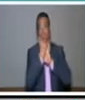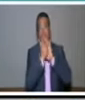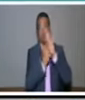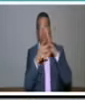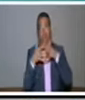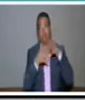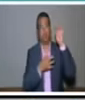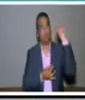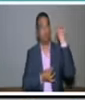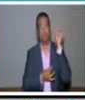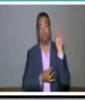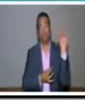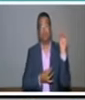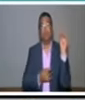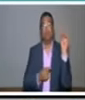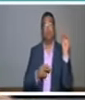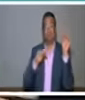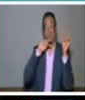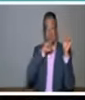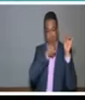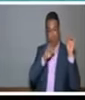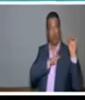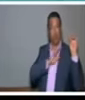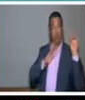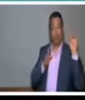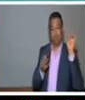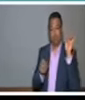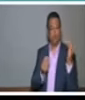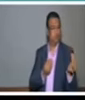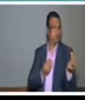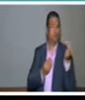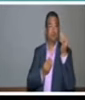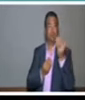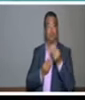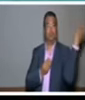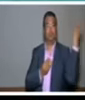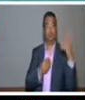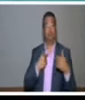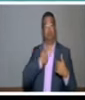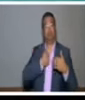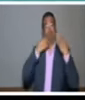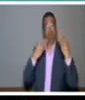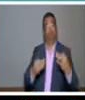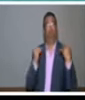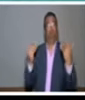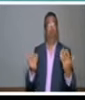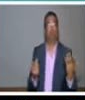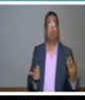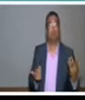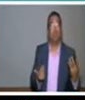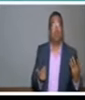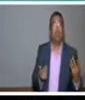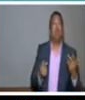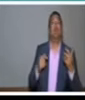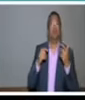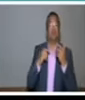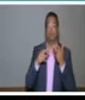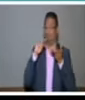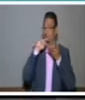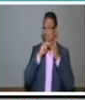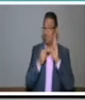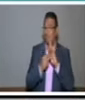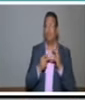lo han admitido, y Promesa y la Junta pueden ir por encima si les parece. Cuando añadimos a esa realidad jurídica